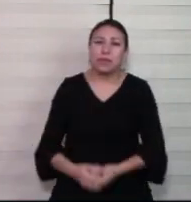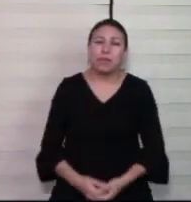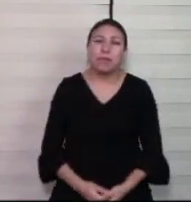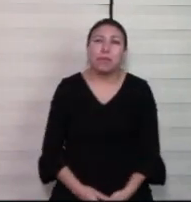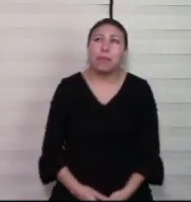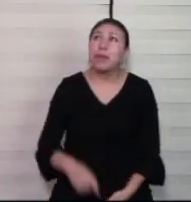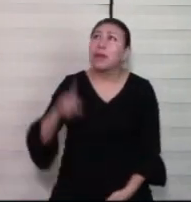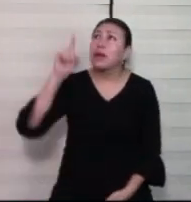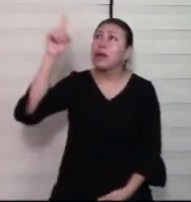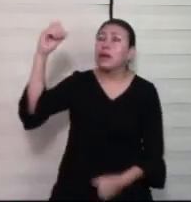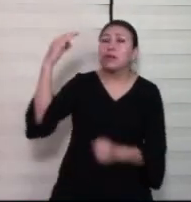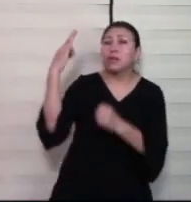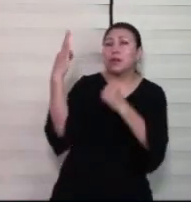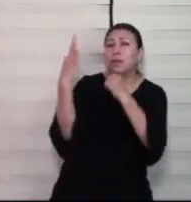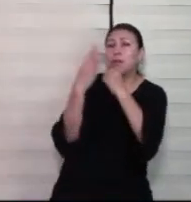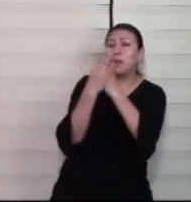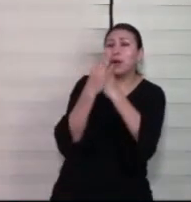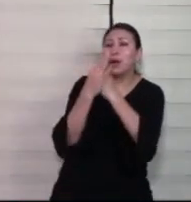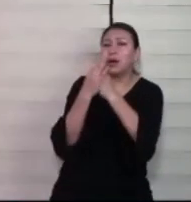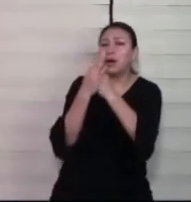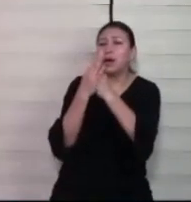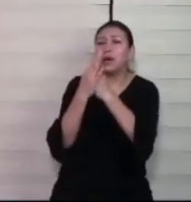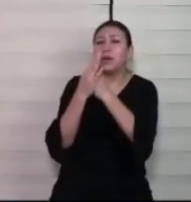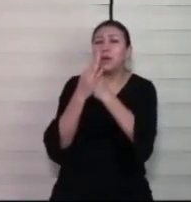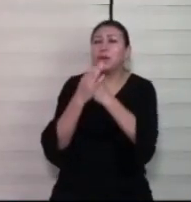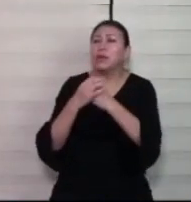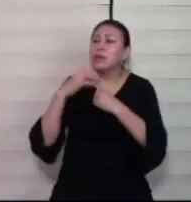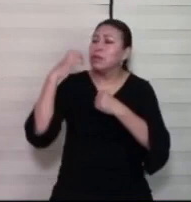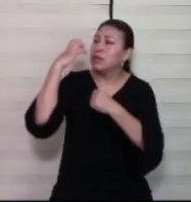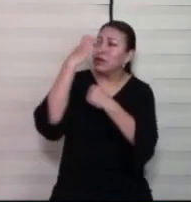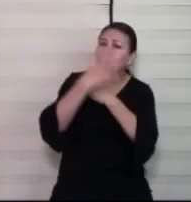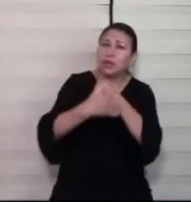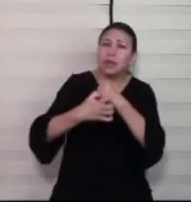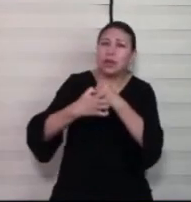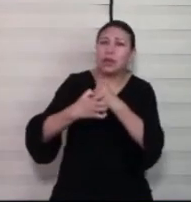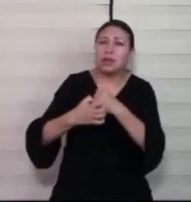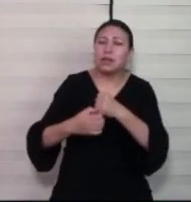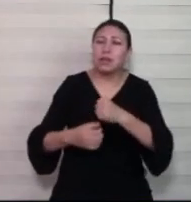Él es nuestro amparo y fortaleza y refugio, dice el Salmo 46.